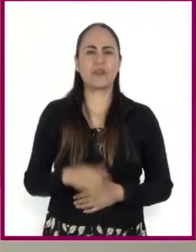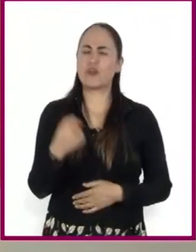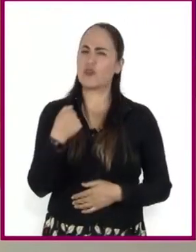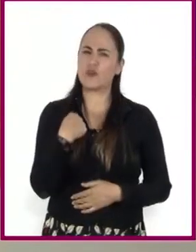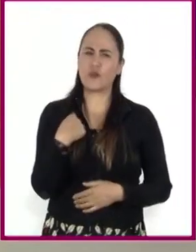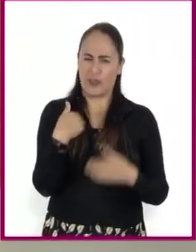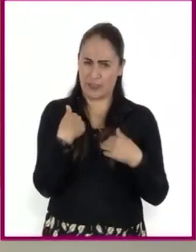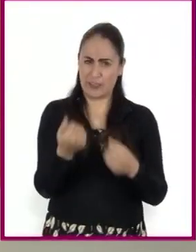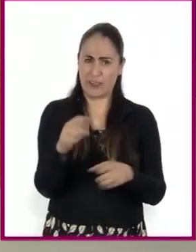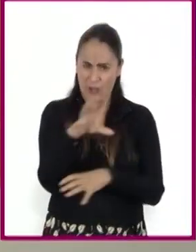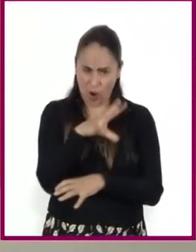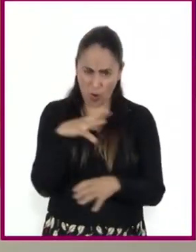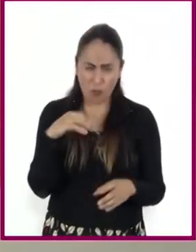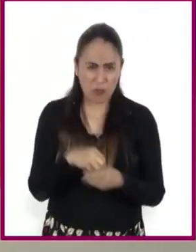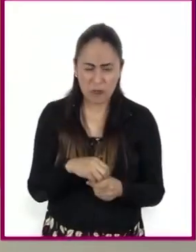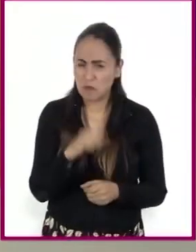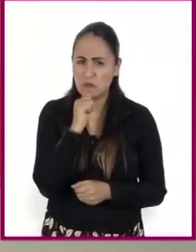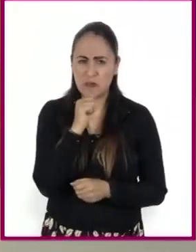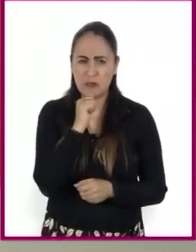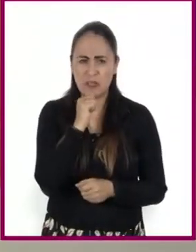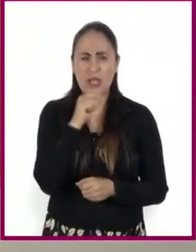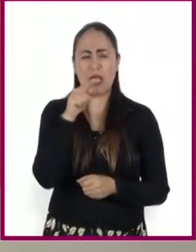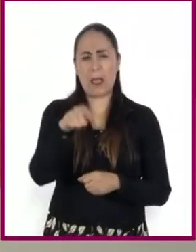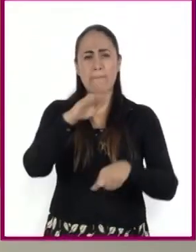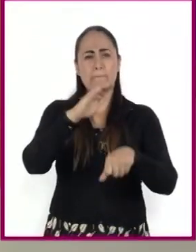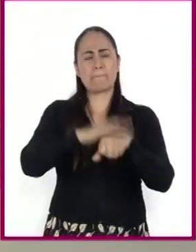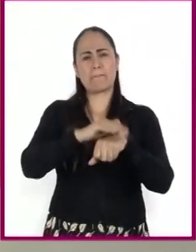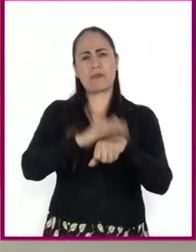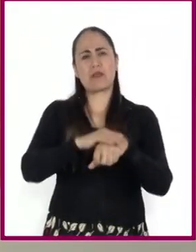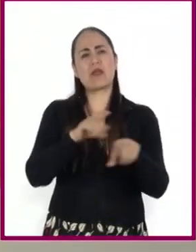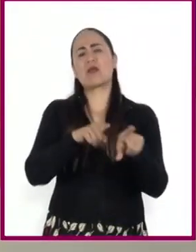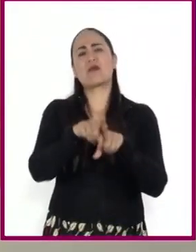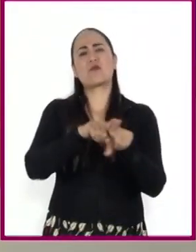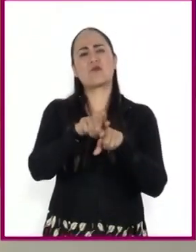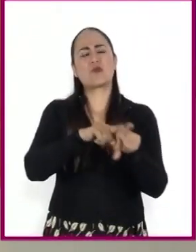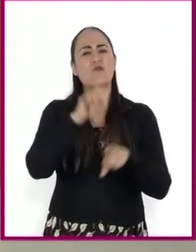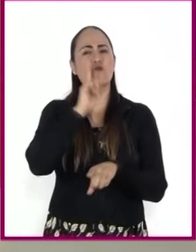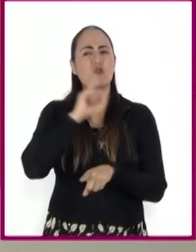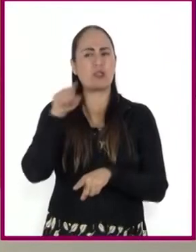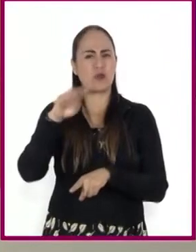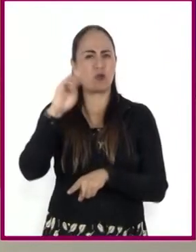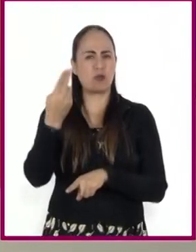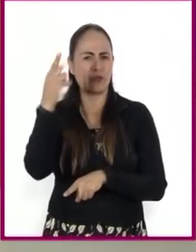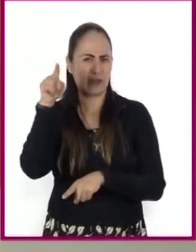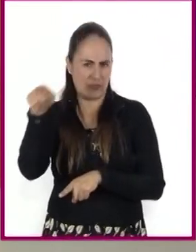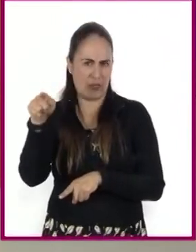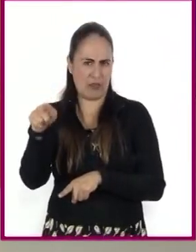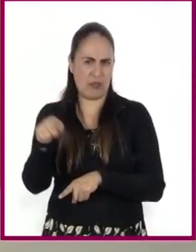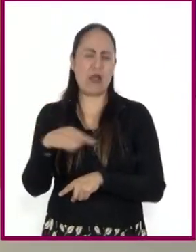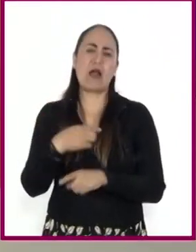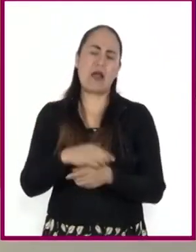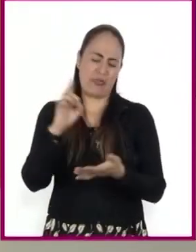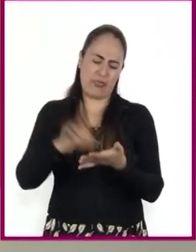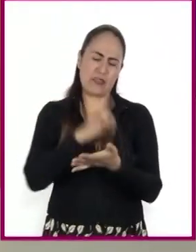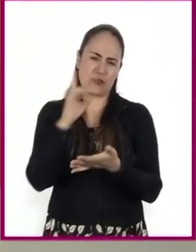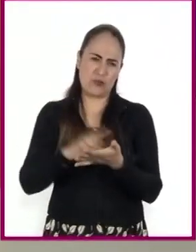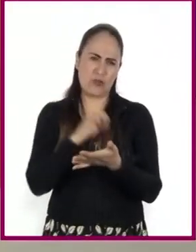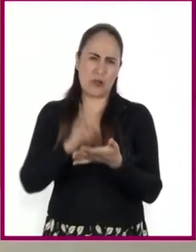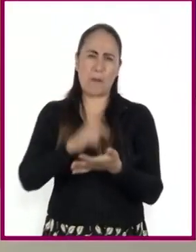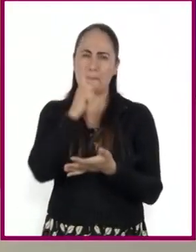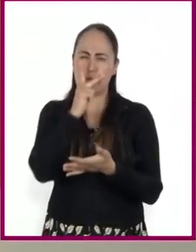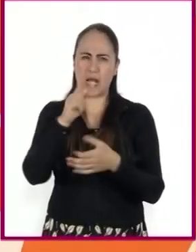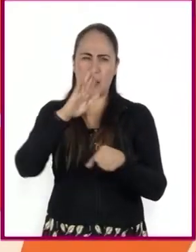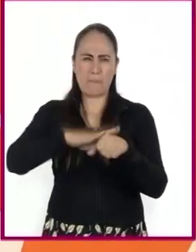muy bien su significado, le pedí prestado el suyo a mi hermana que va a la universidad, porque ella ha dicho que su diccionario viene